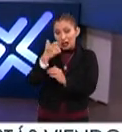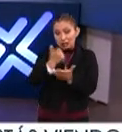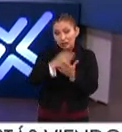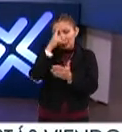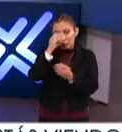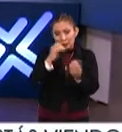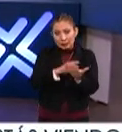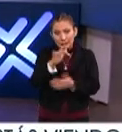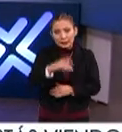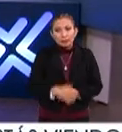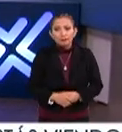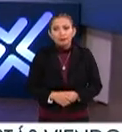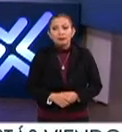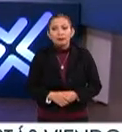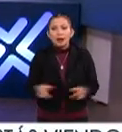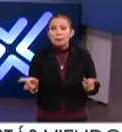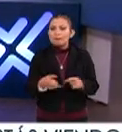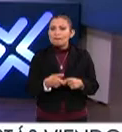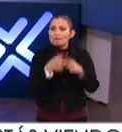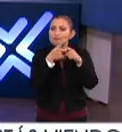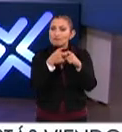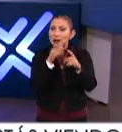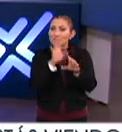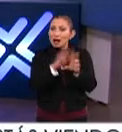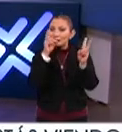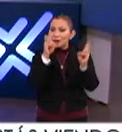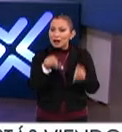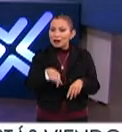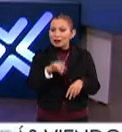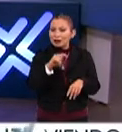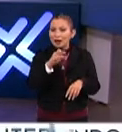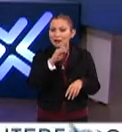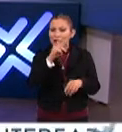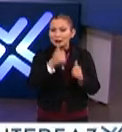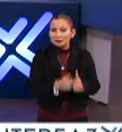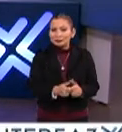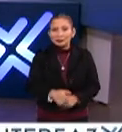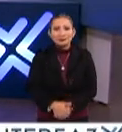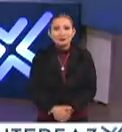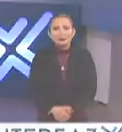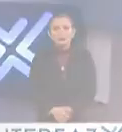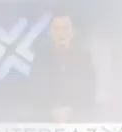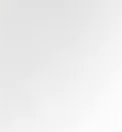México. Muchísimas gracias. Muchas gracias. Hacemos una pausa y tenemos más temas en Interfaz, no se vayan.